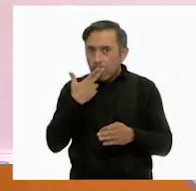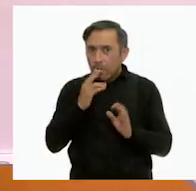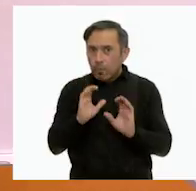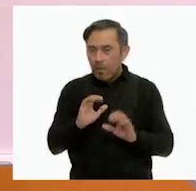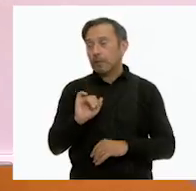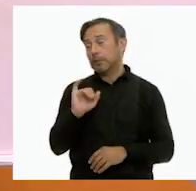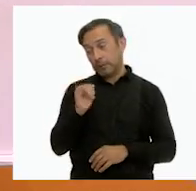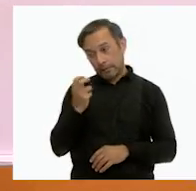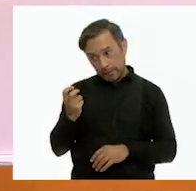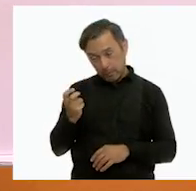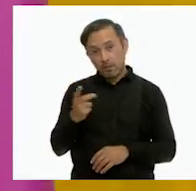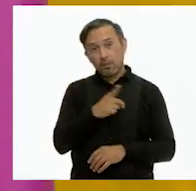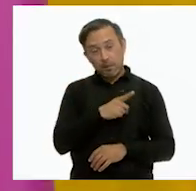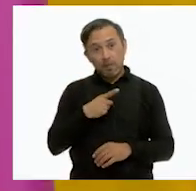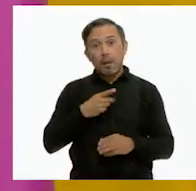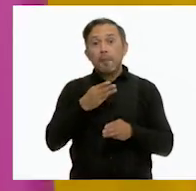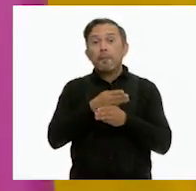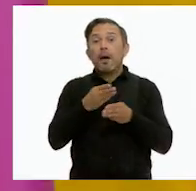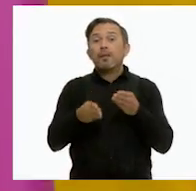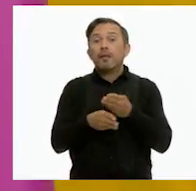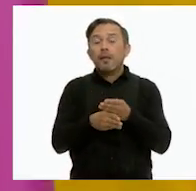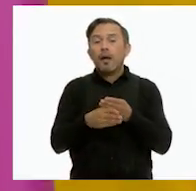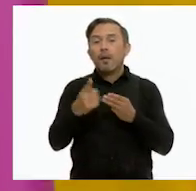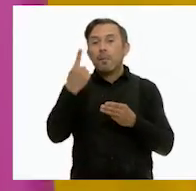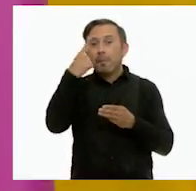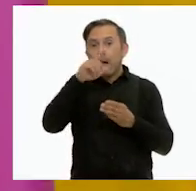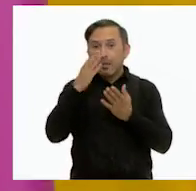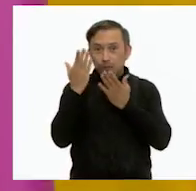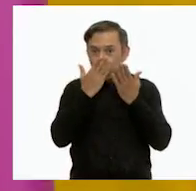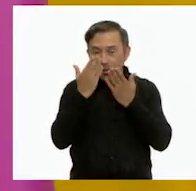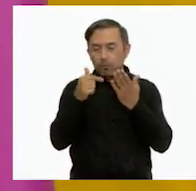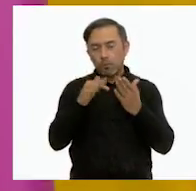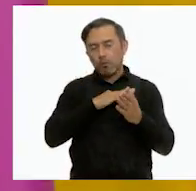de trabajo. Perfecto.